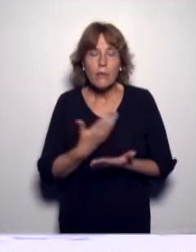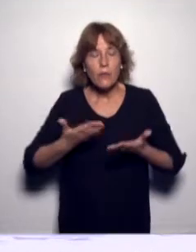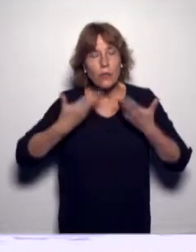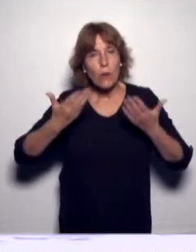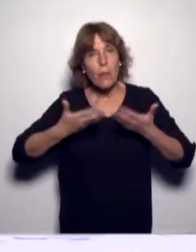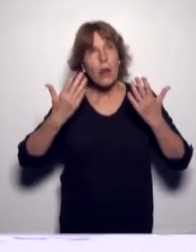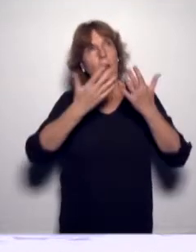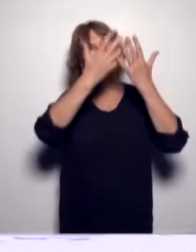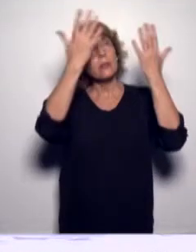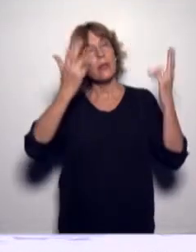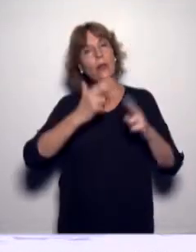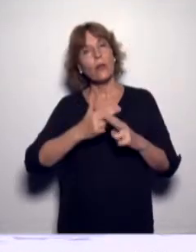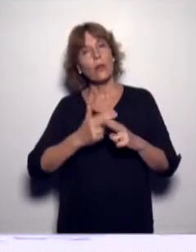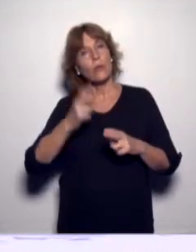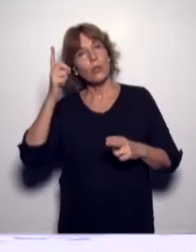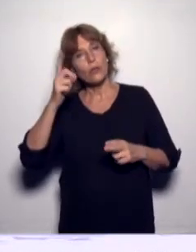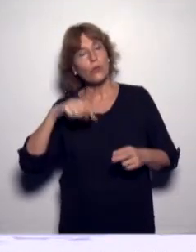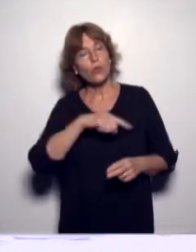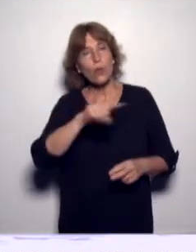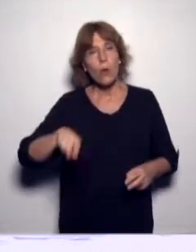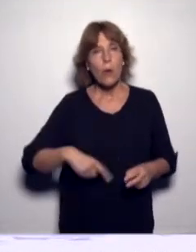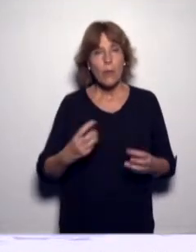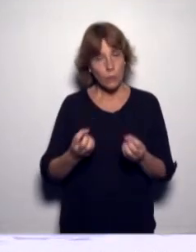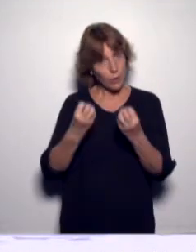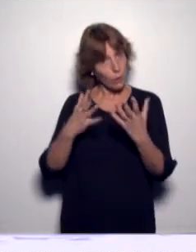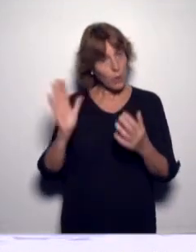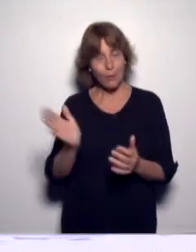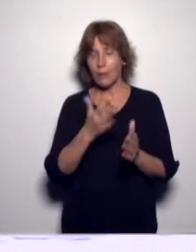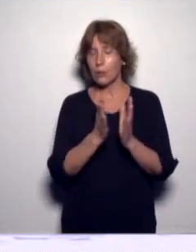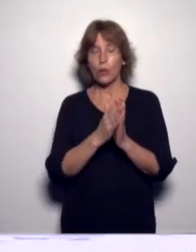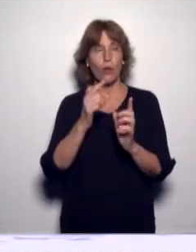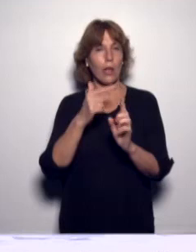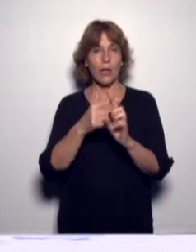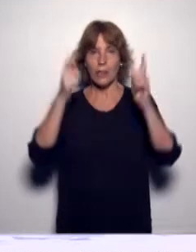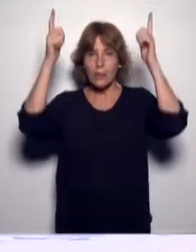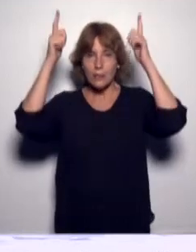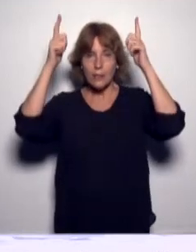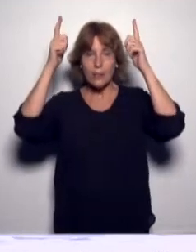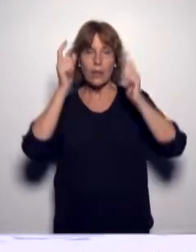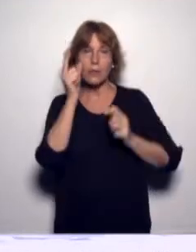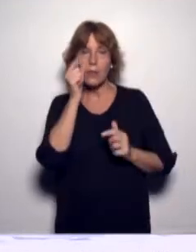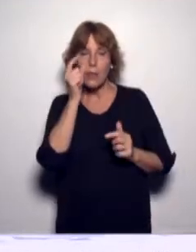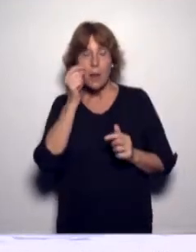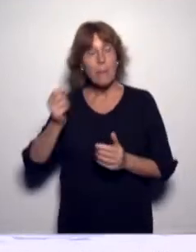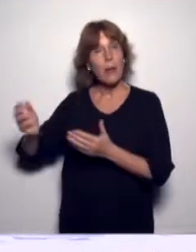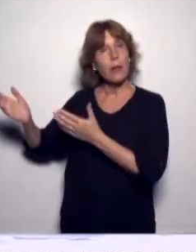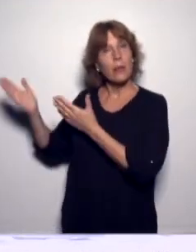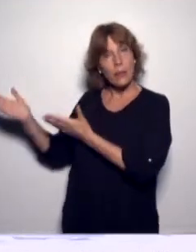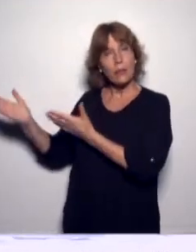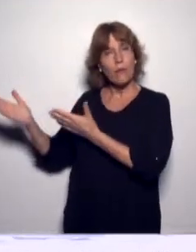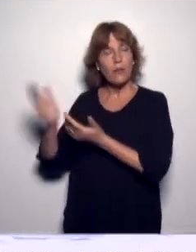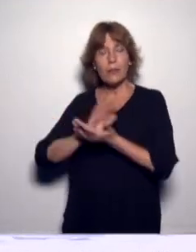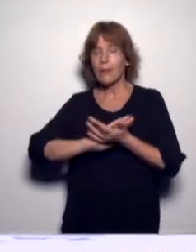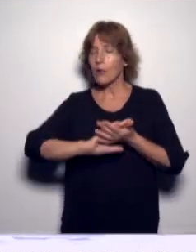este sacrificio para la alabanza y gloria de su nombre, para la gloria y de toda su Santa Iglesia. Padre, que esta ofrenda